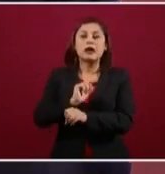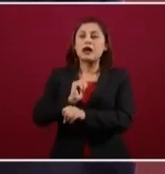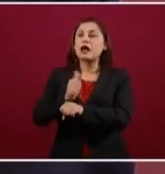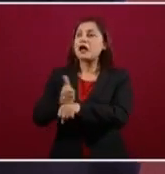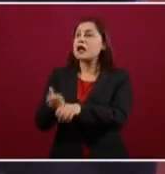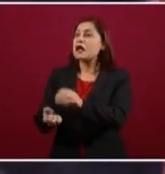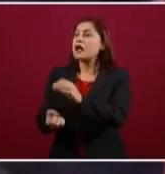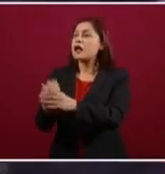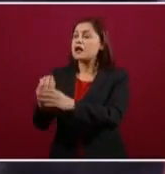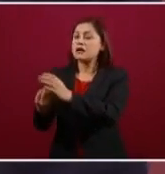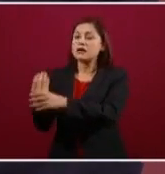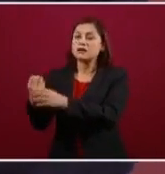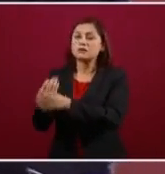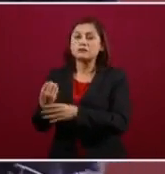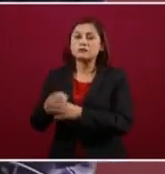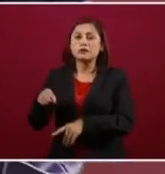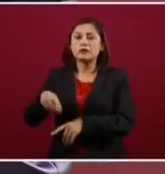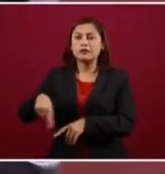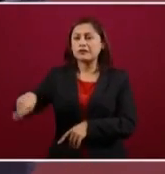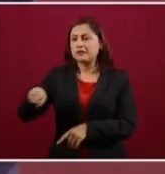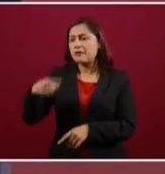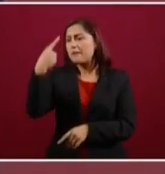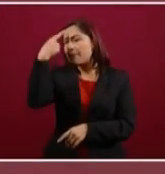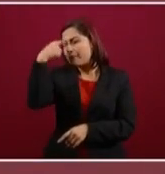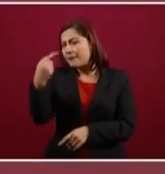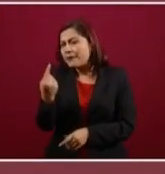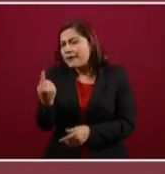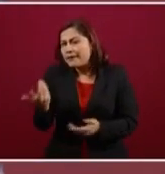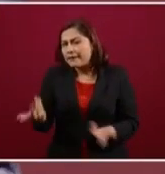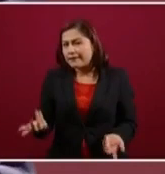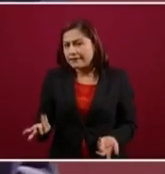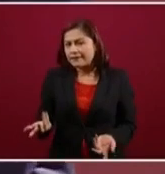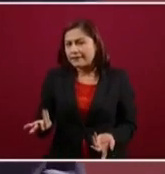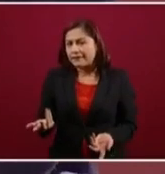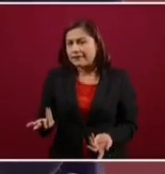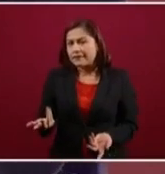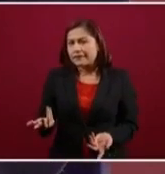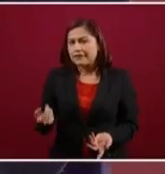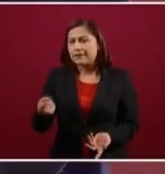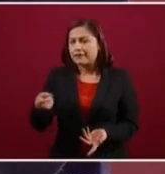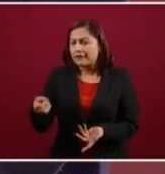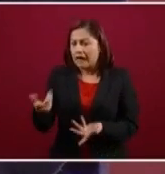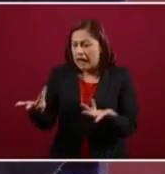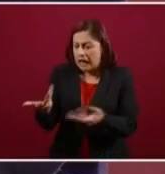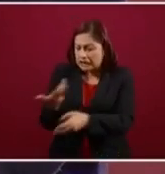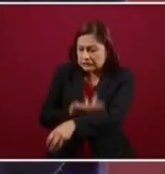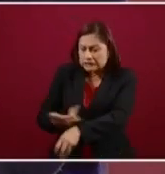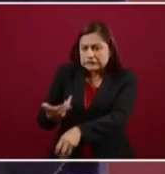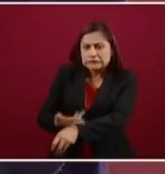que no tienen ninguna función operativa,